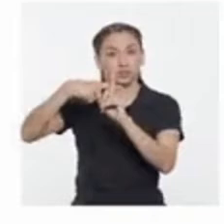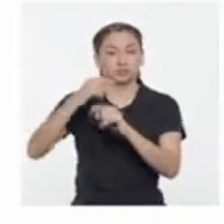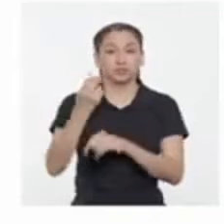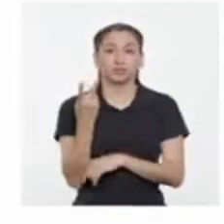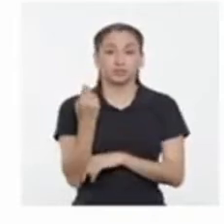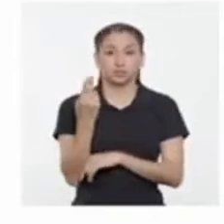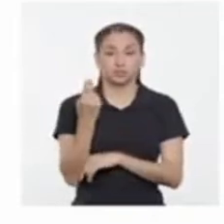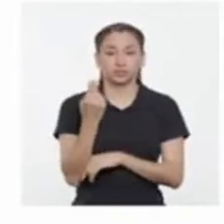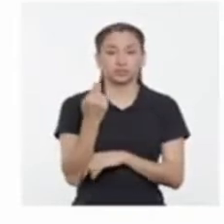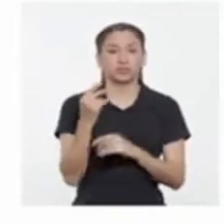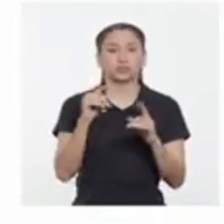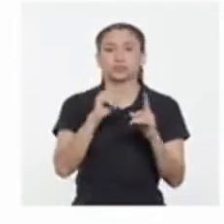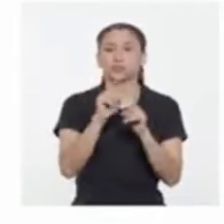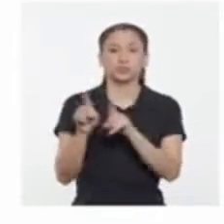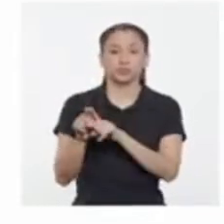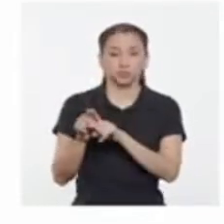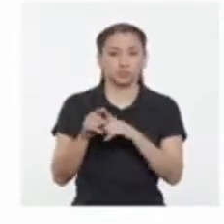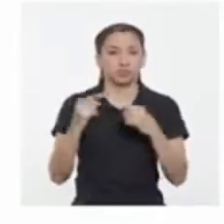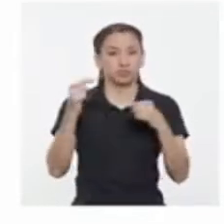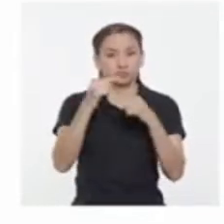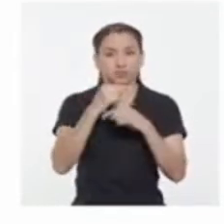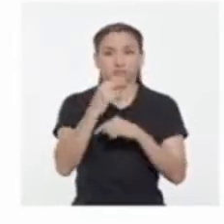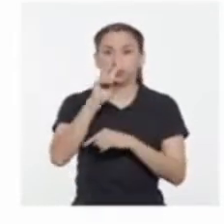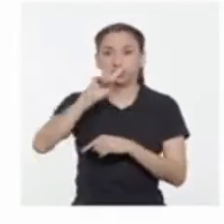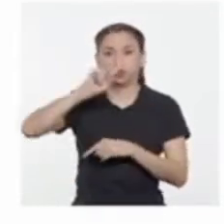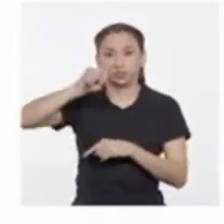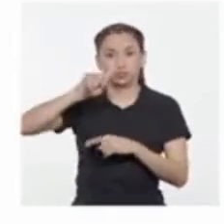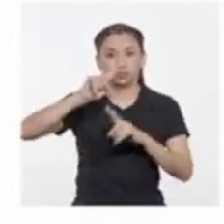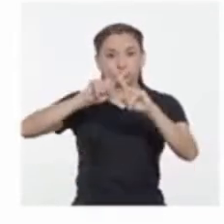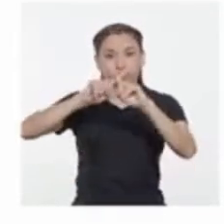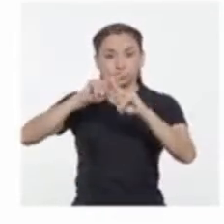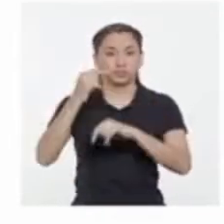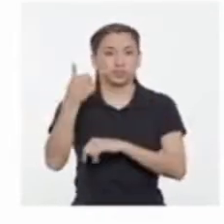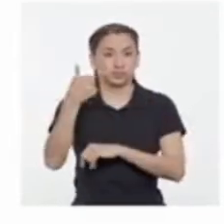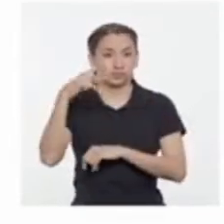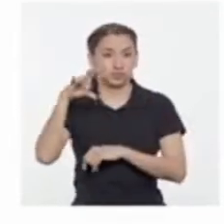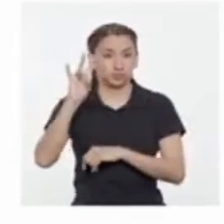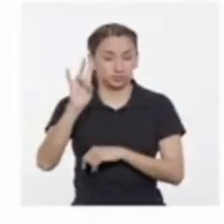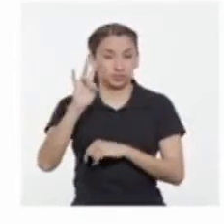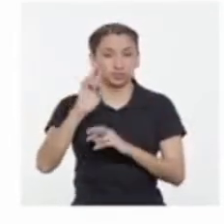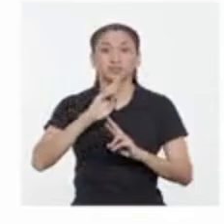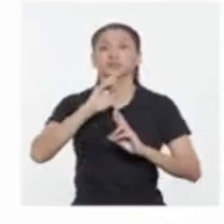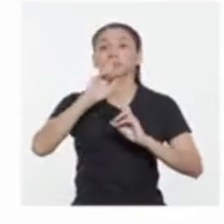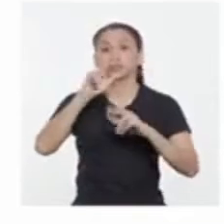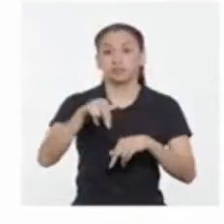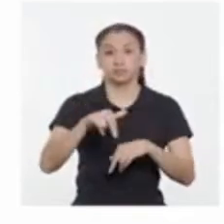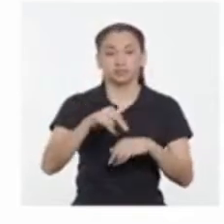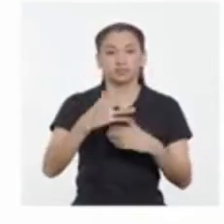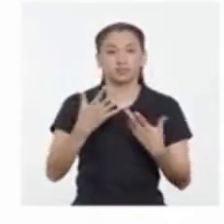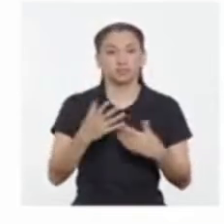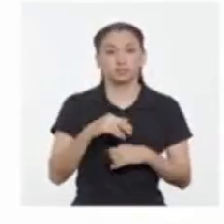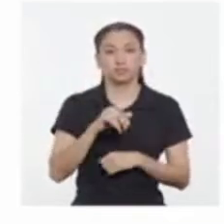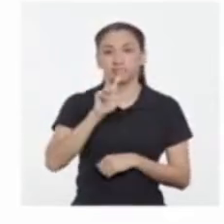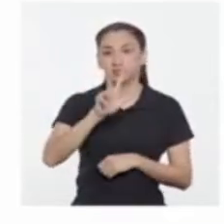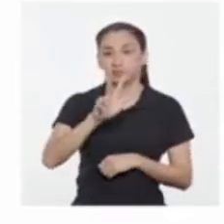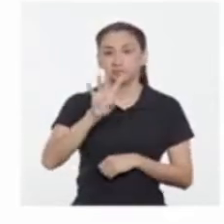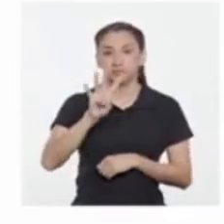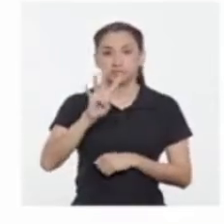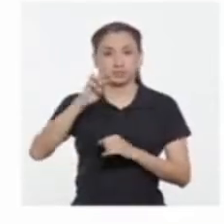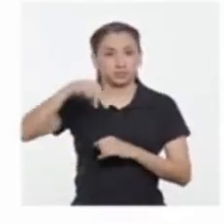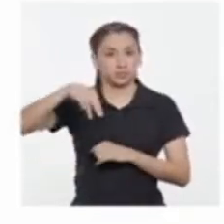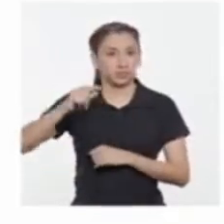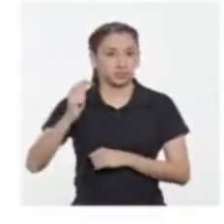5 más 12, lo que resulta un perímetro igual a 2 por 17, y se obtiene como resultado un perímetro